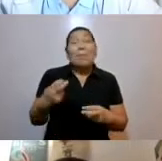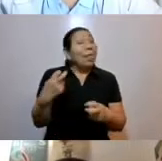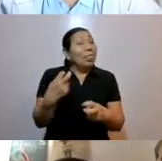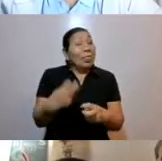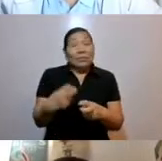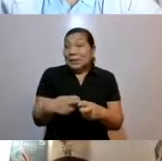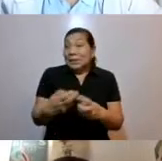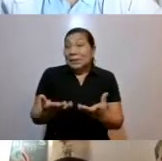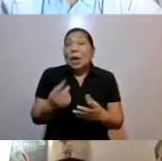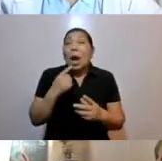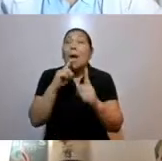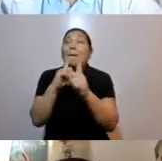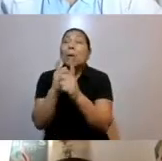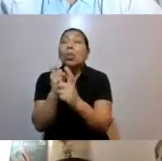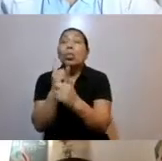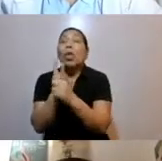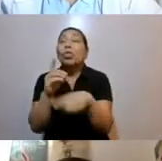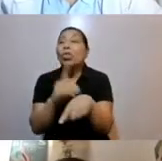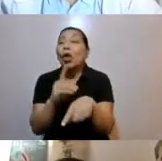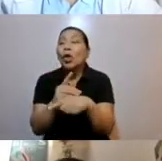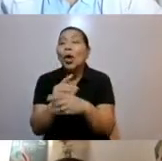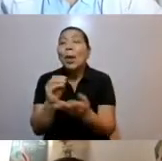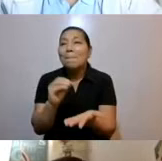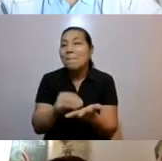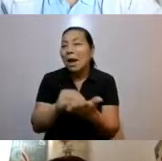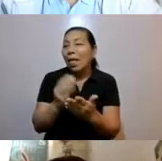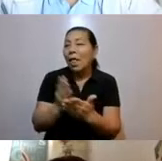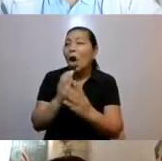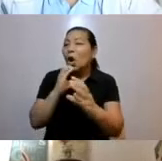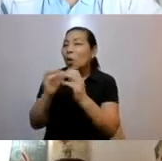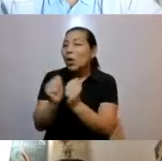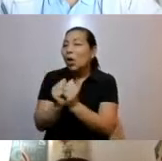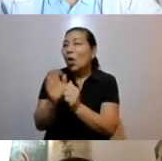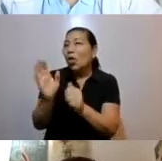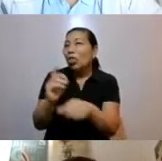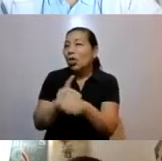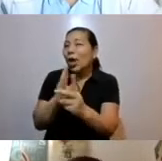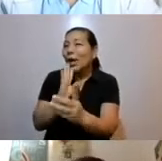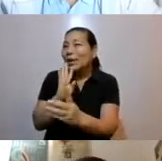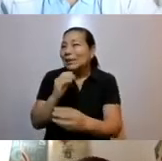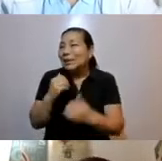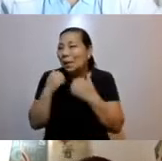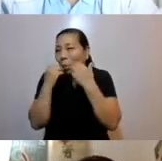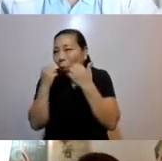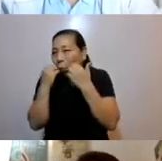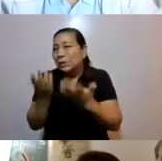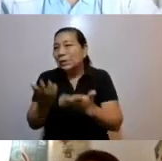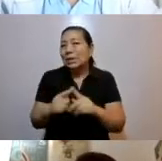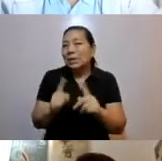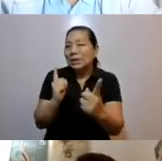difícil consultar, era más difícil conversar sobre el tema, era más difícil que el paciente